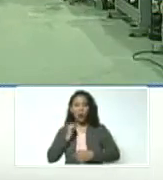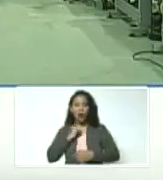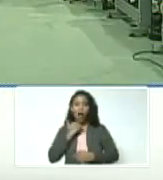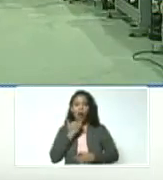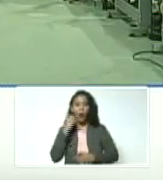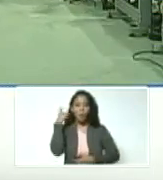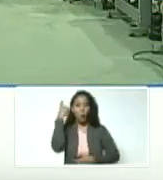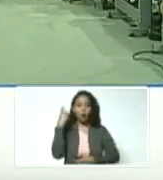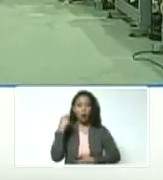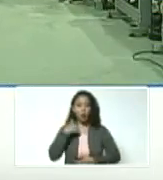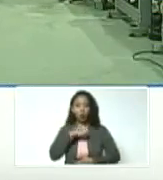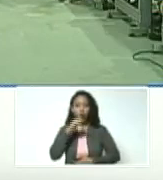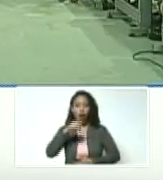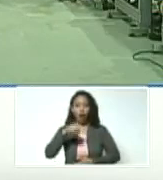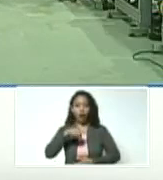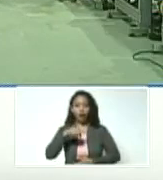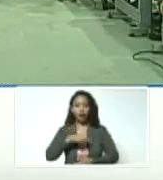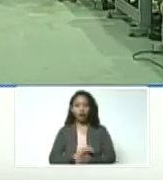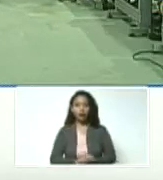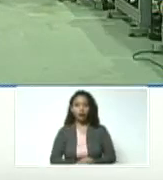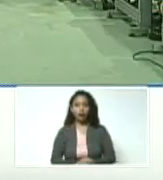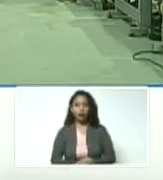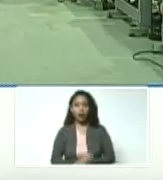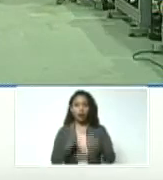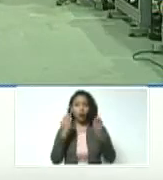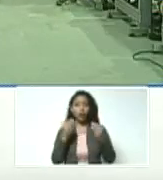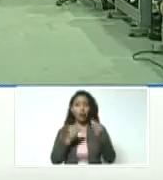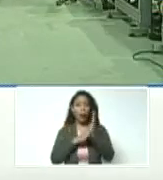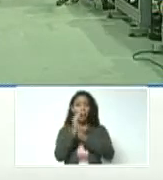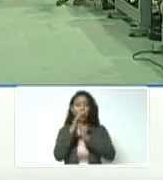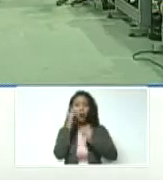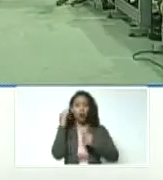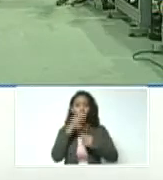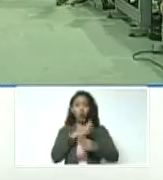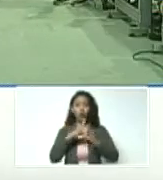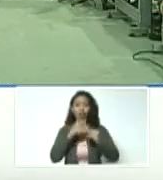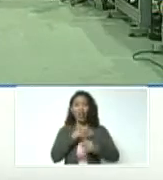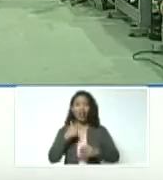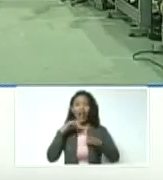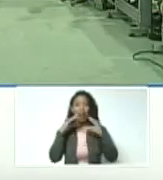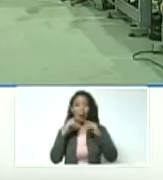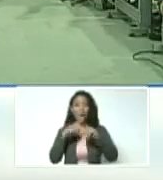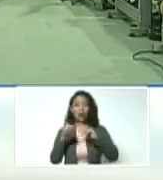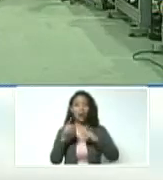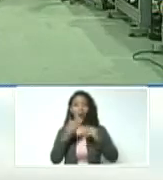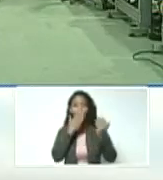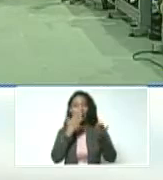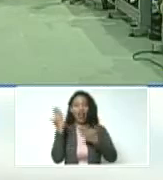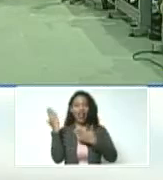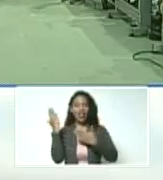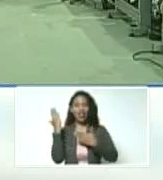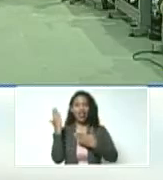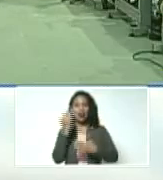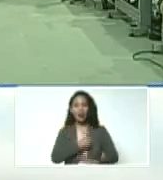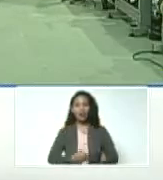pregunta. Aquí tenemos tantas emprendedoras que todas quisieran hablar, pero adelante, mi